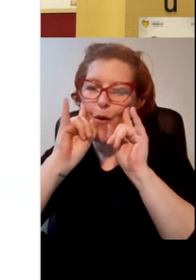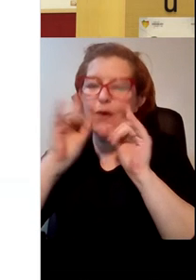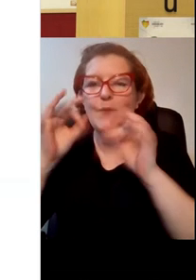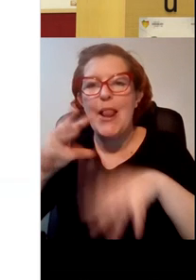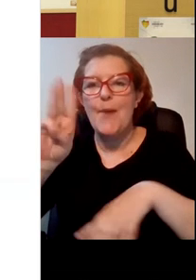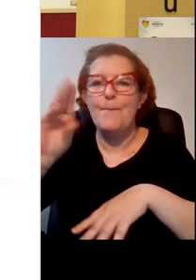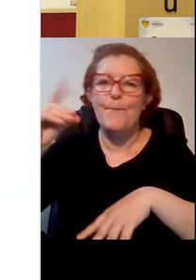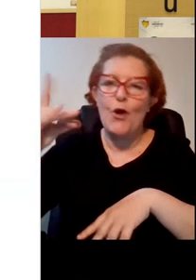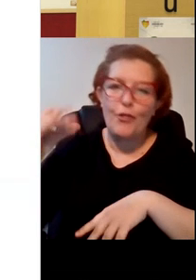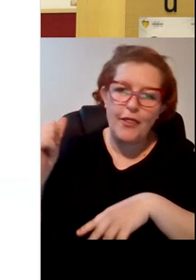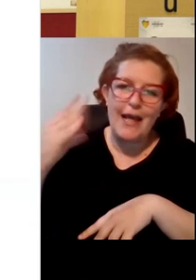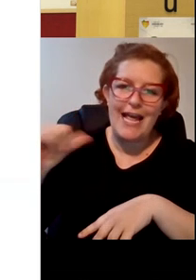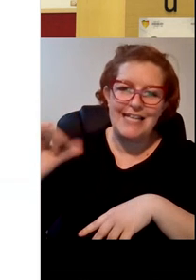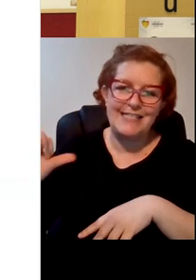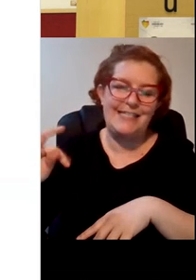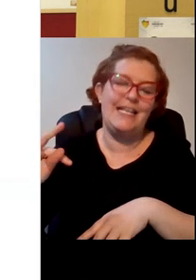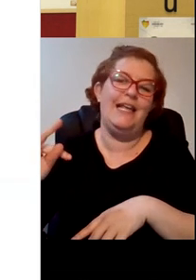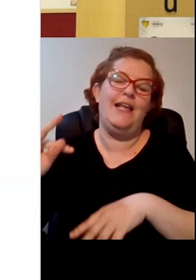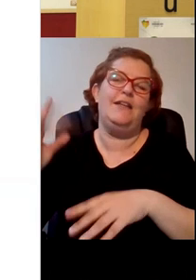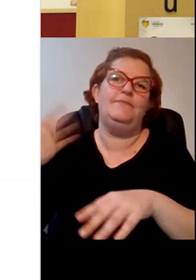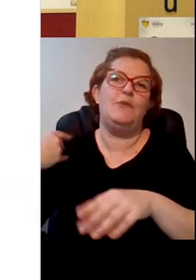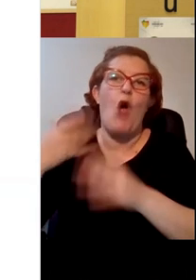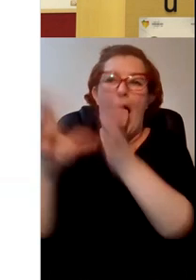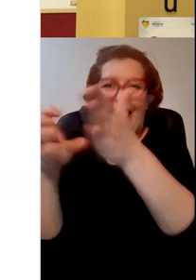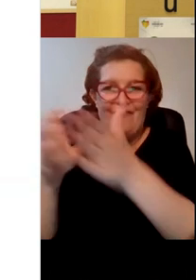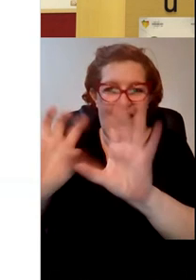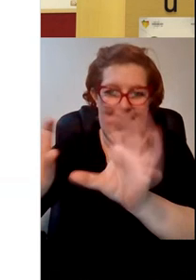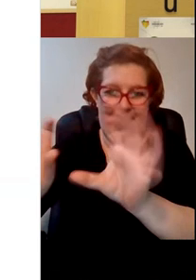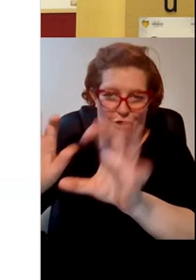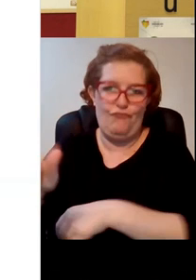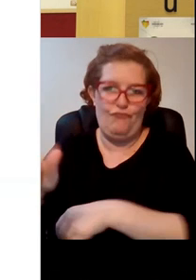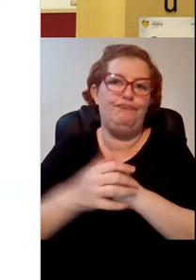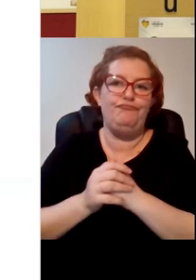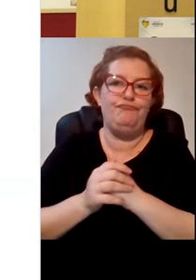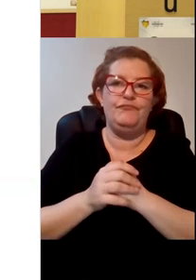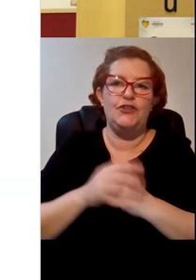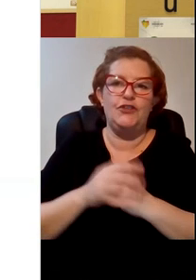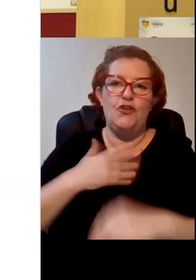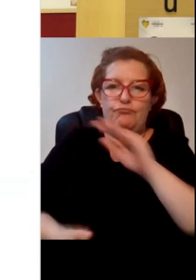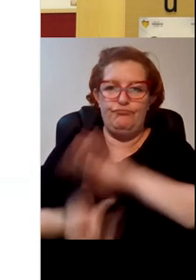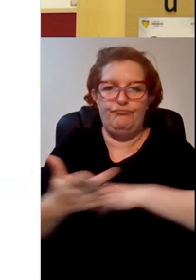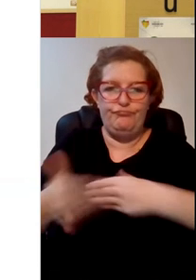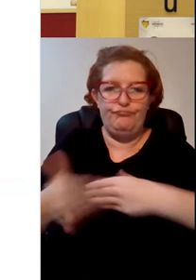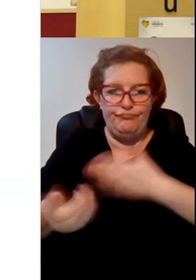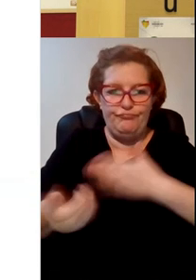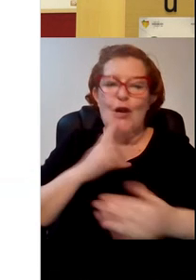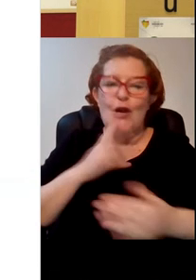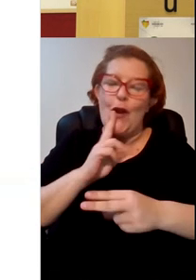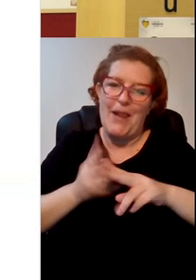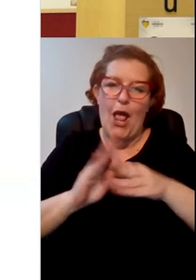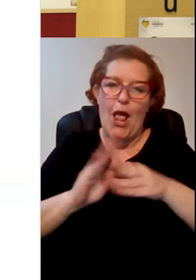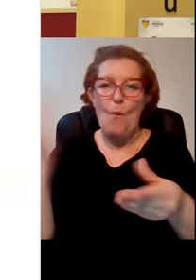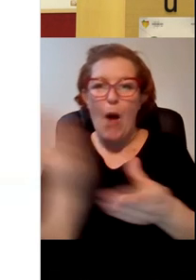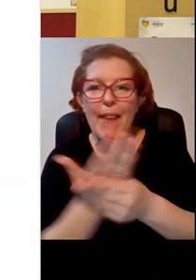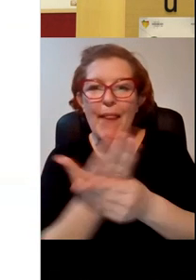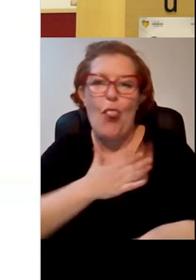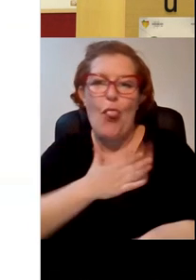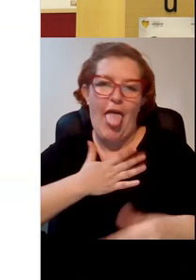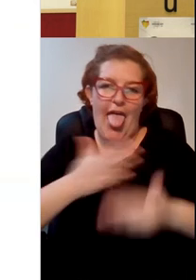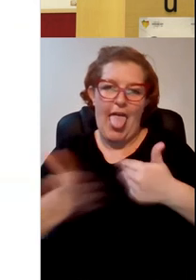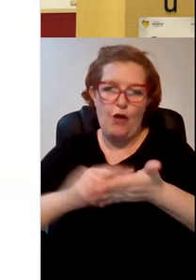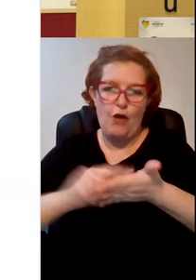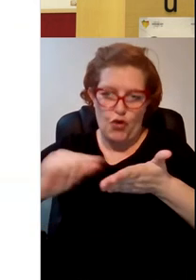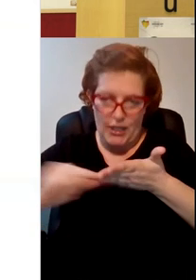se diseñó un podcast que elaboré yo bajo el nombre de cuaderno de autores con el objetivo de ampliar